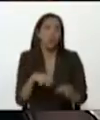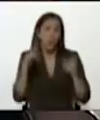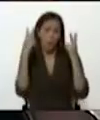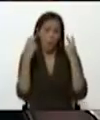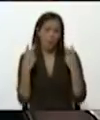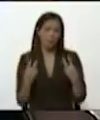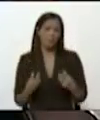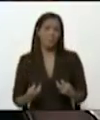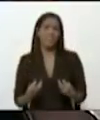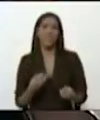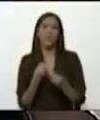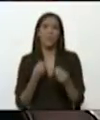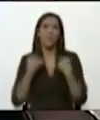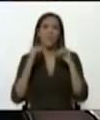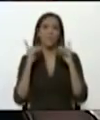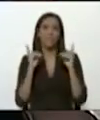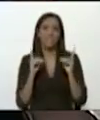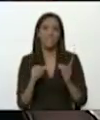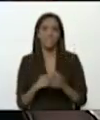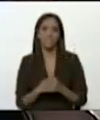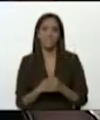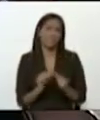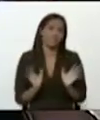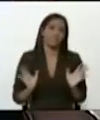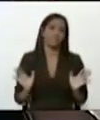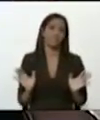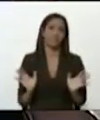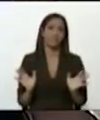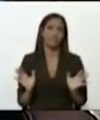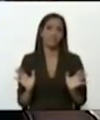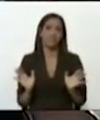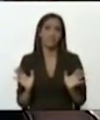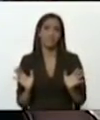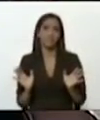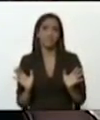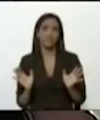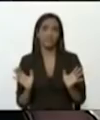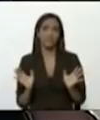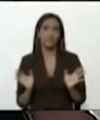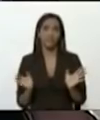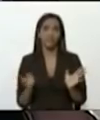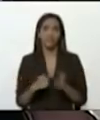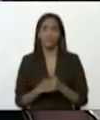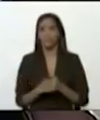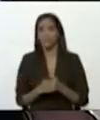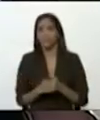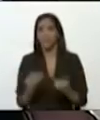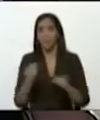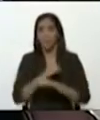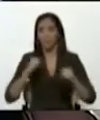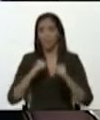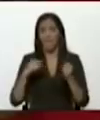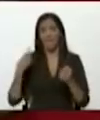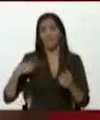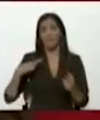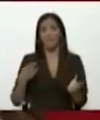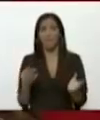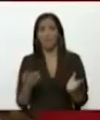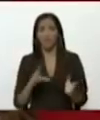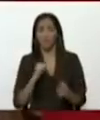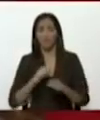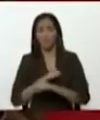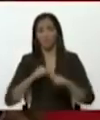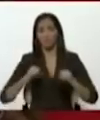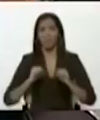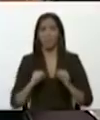jugaron en la independencia. Ya te explota. Si hay que implosionarse por la República, uno se implosiona. Pero me falta invitar a mí, porque...